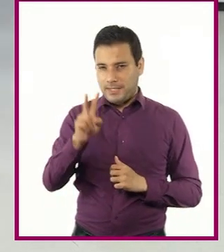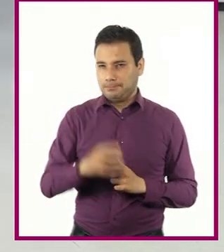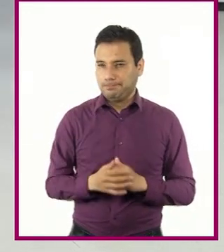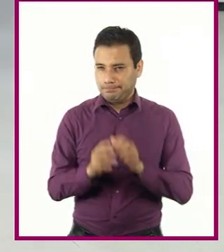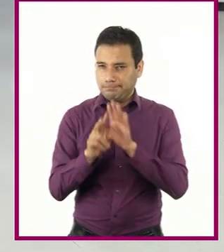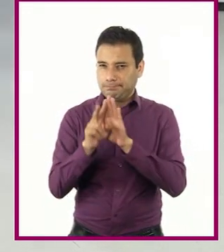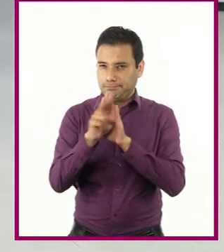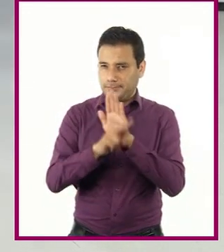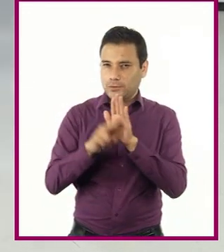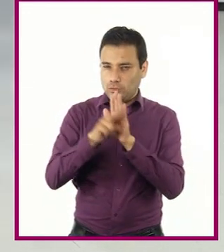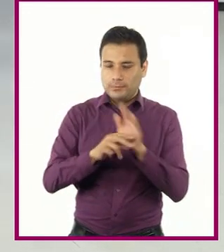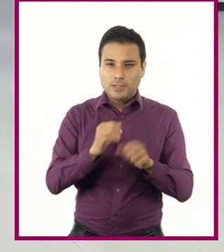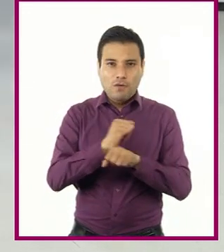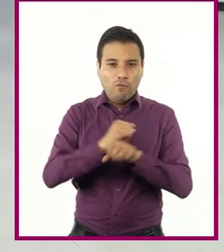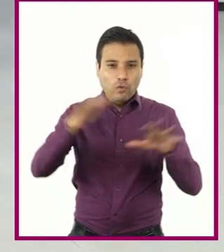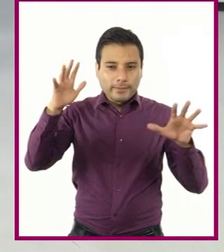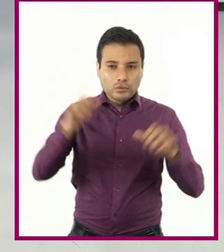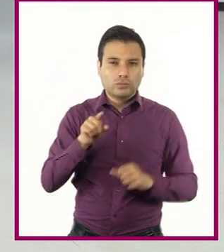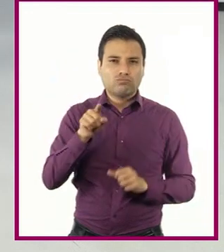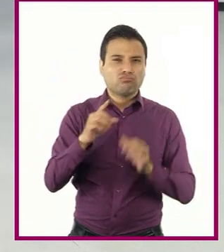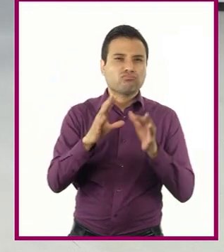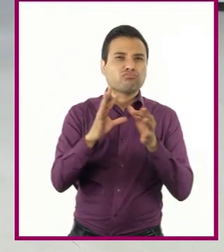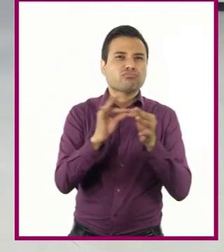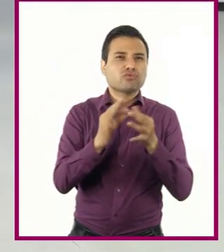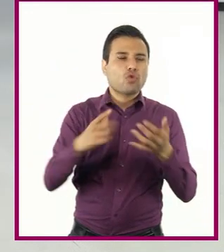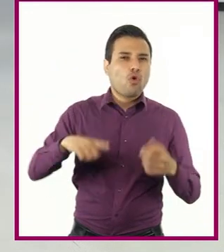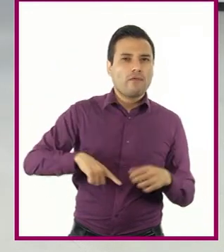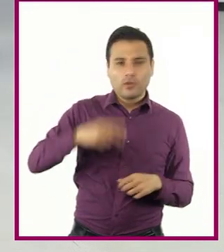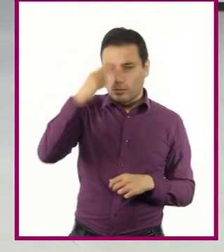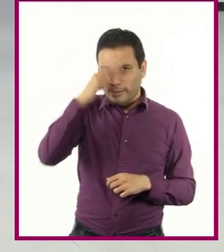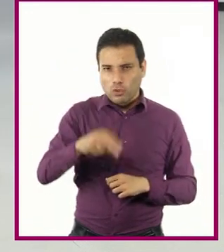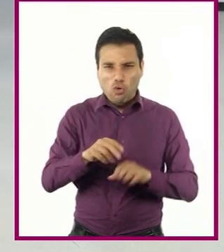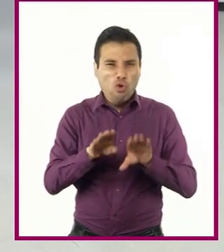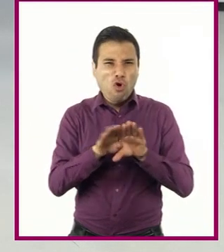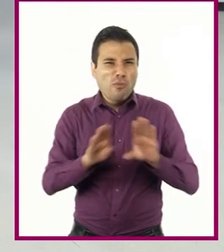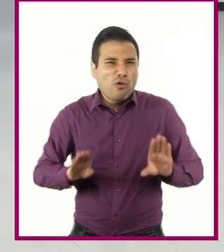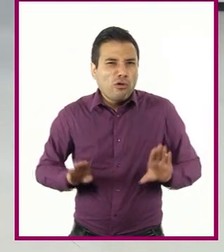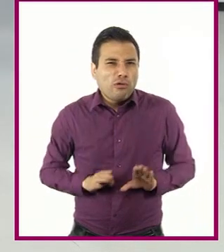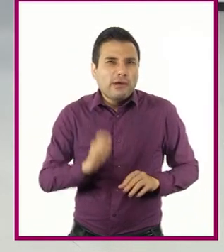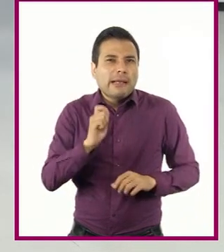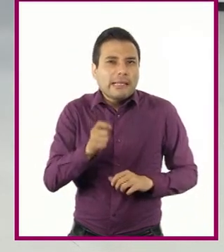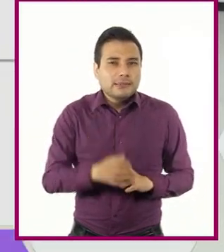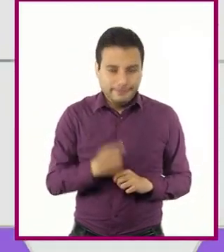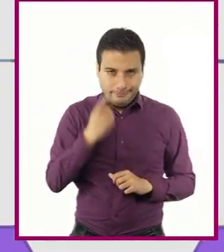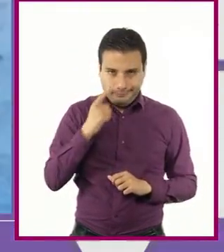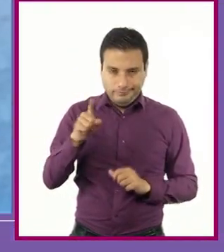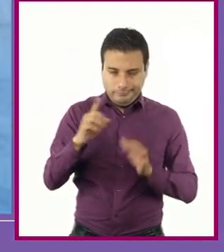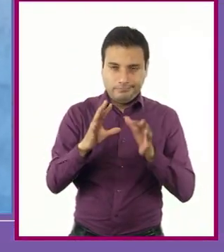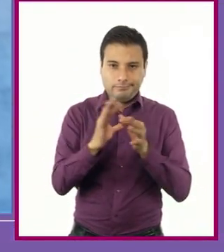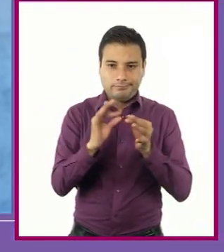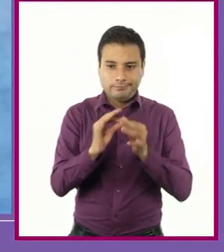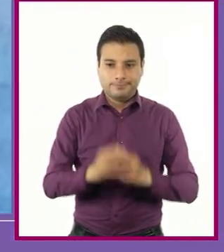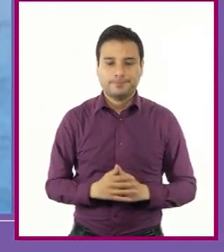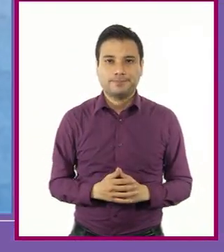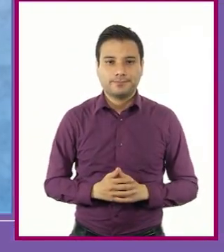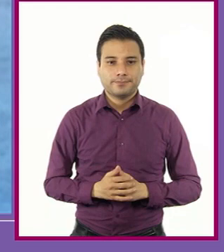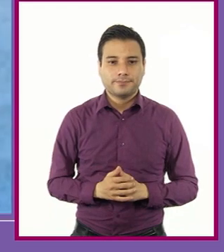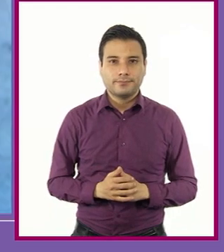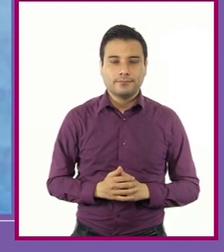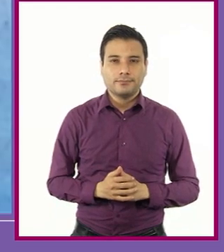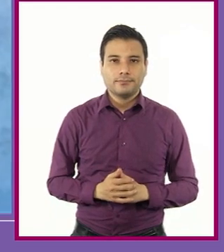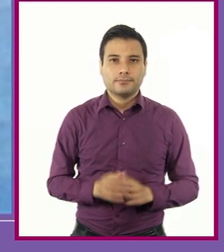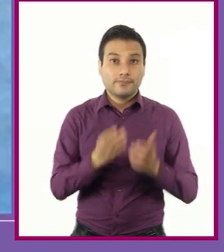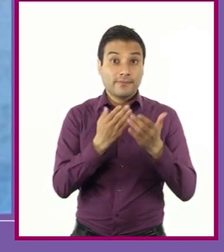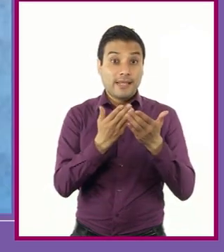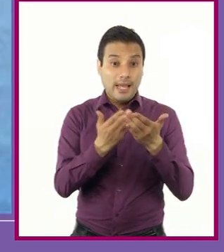cápsula informativa en la que caracterizan al gobierno mexicano como un régimen democrático. Ahora analicemos